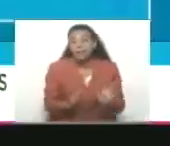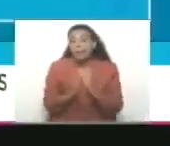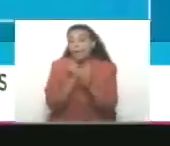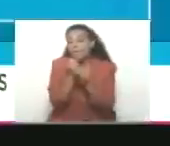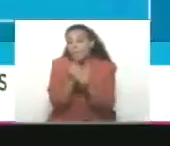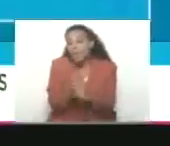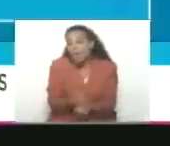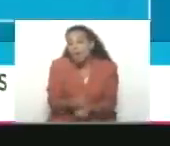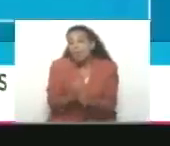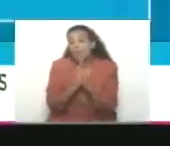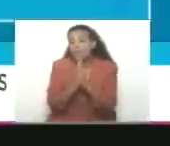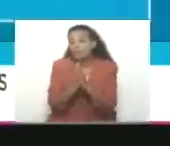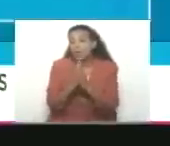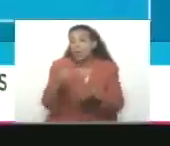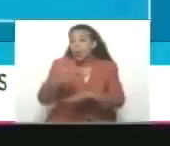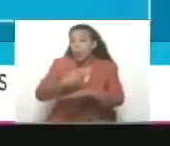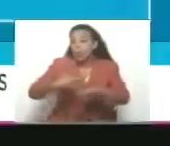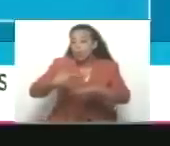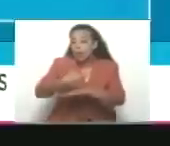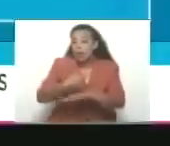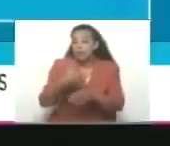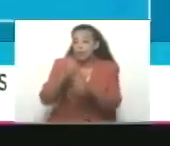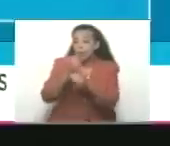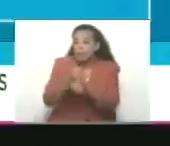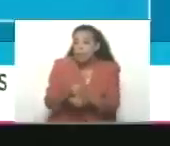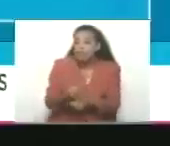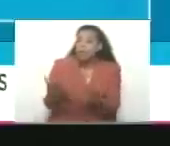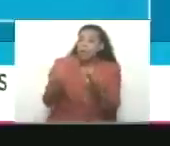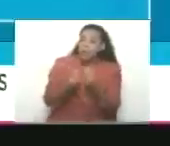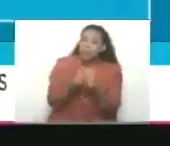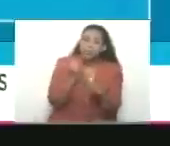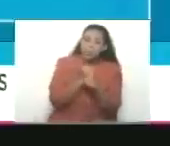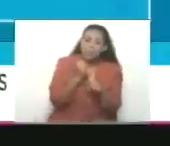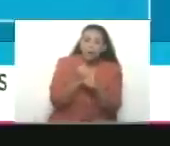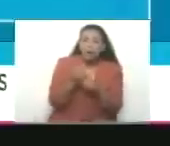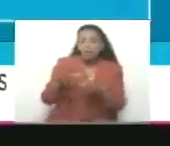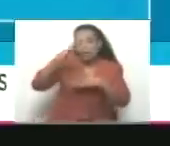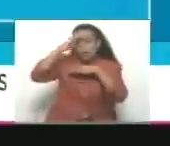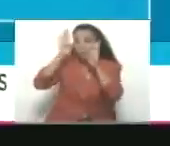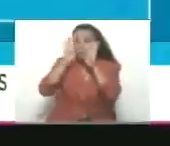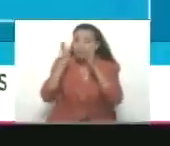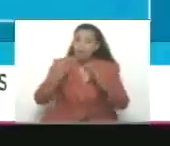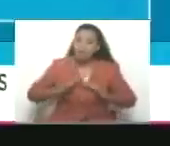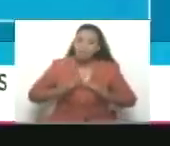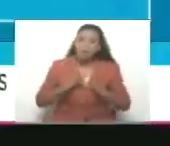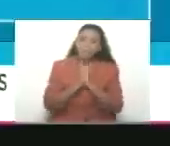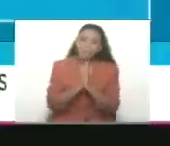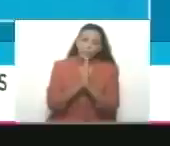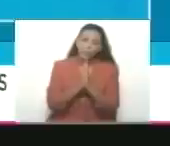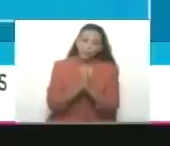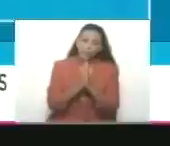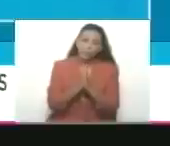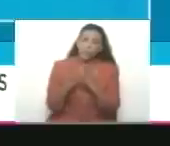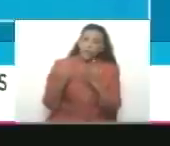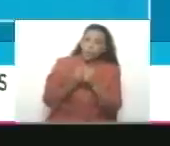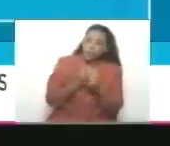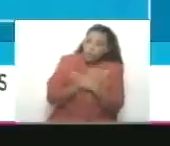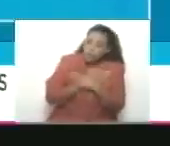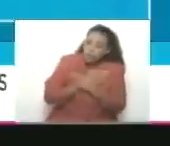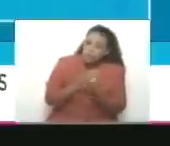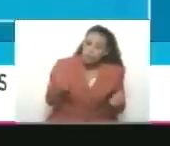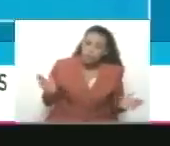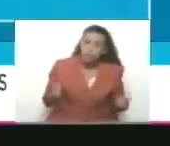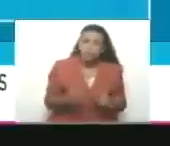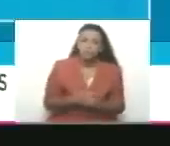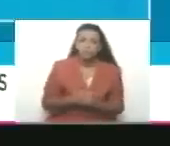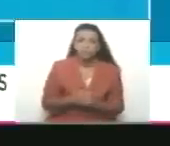que que con con el gobernador ano que trabaje con nosotros que se aboque con nosotros aquí y que bueno que y que siempre esté dispuesto